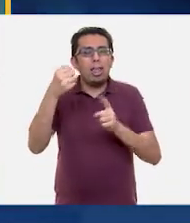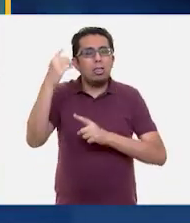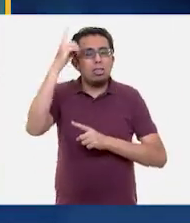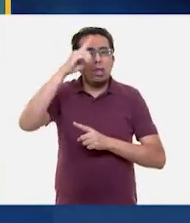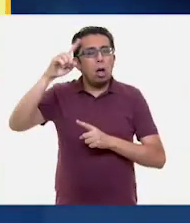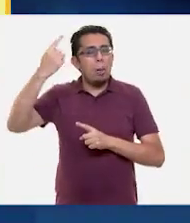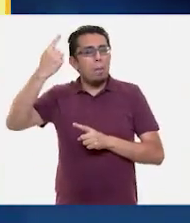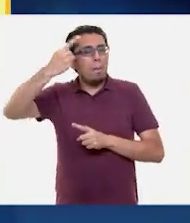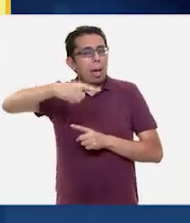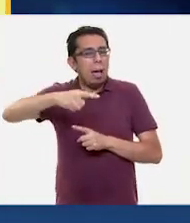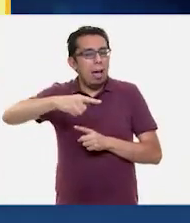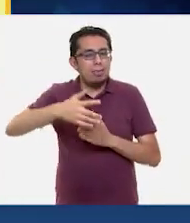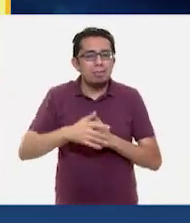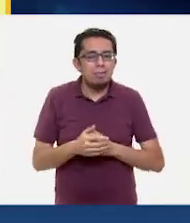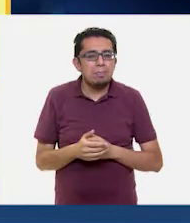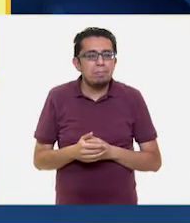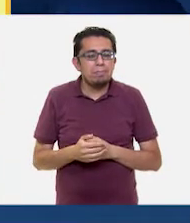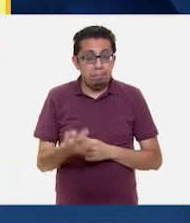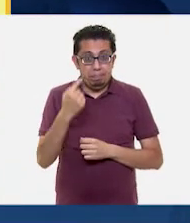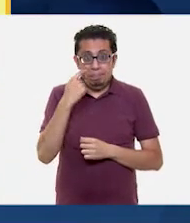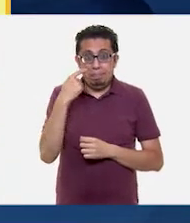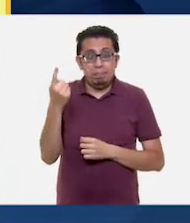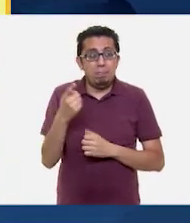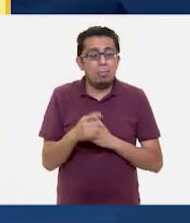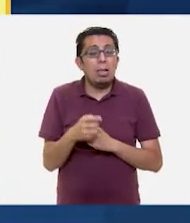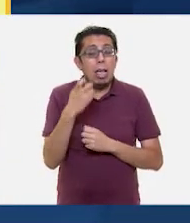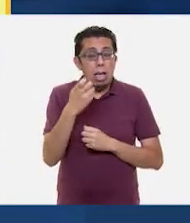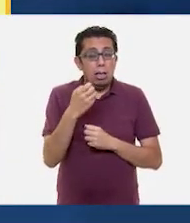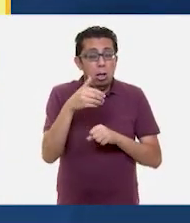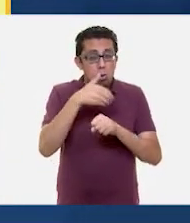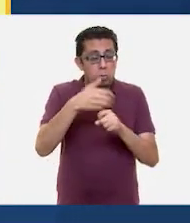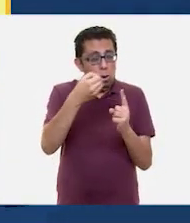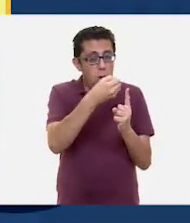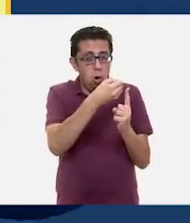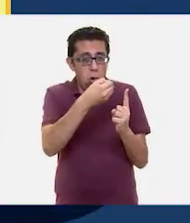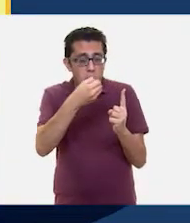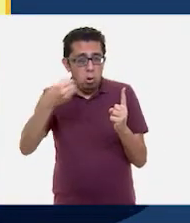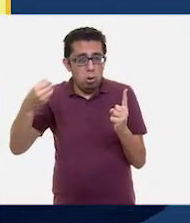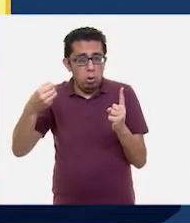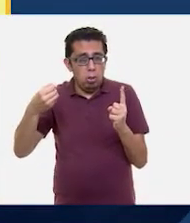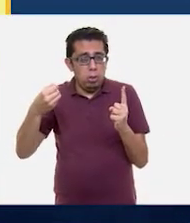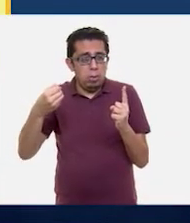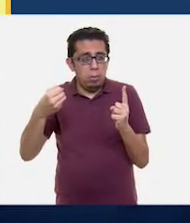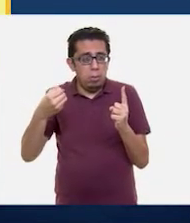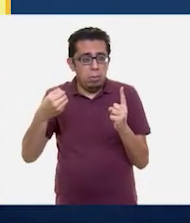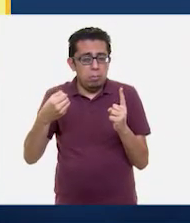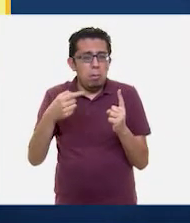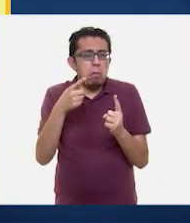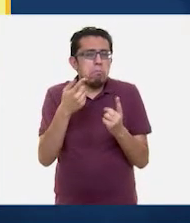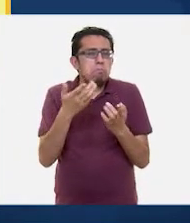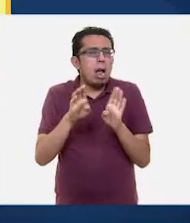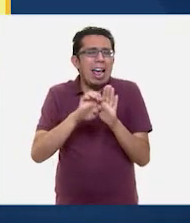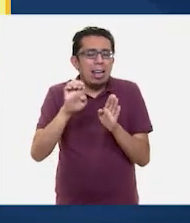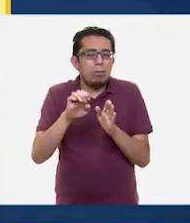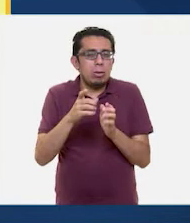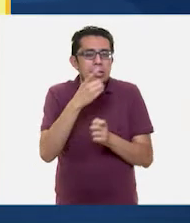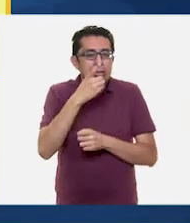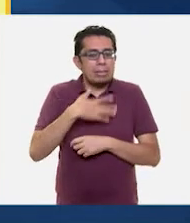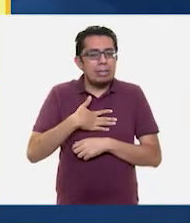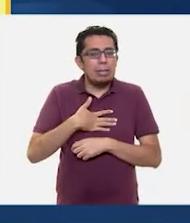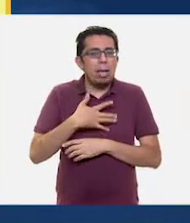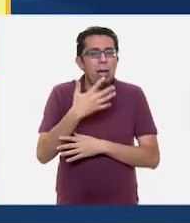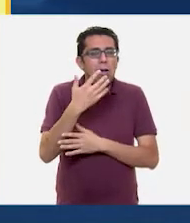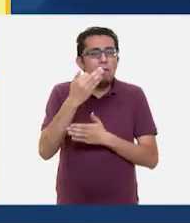divina! Fíjate muy bien, esa sucesión numérica, así como modela el número de pétalos de las flores de